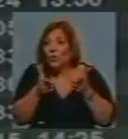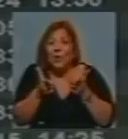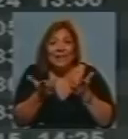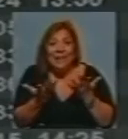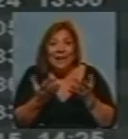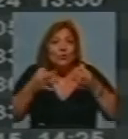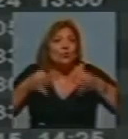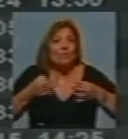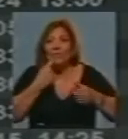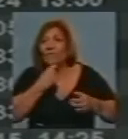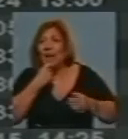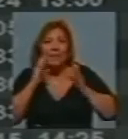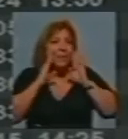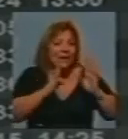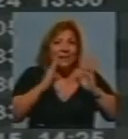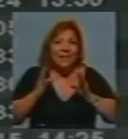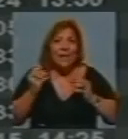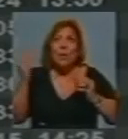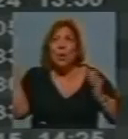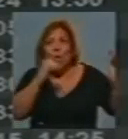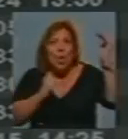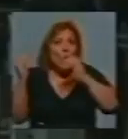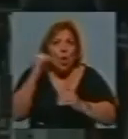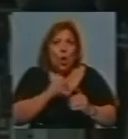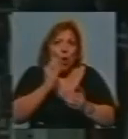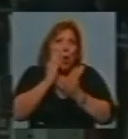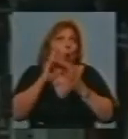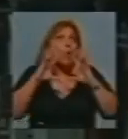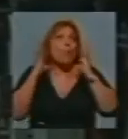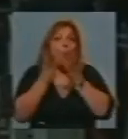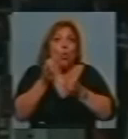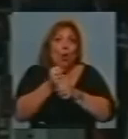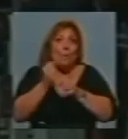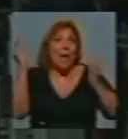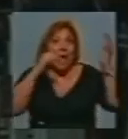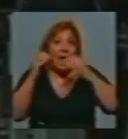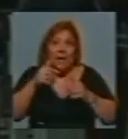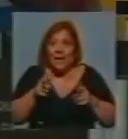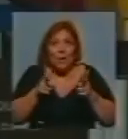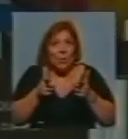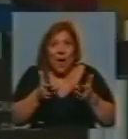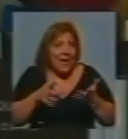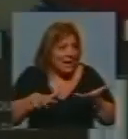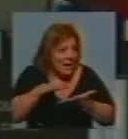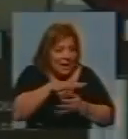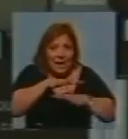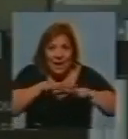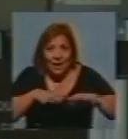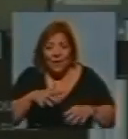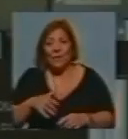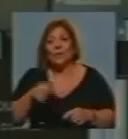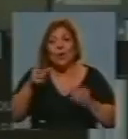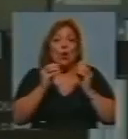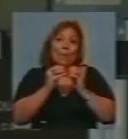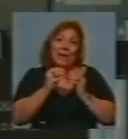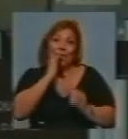estructura suficiente para atender el flujo de visitantes propio de una Copa del Mundo. Desde Salvador de Bahía, Francho Barón,